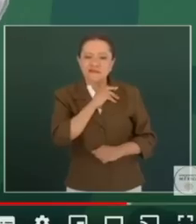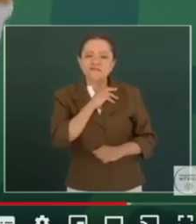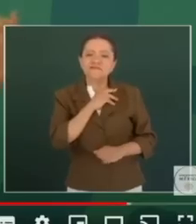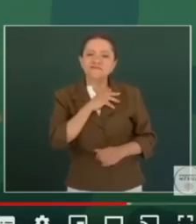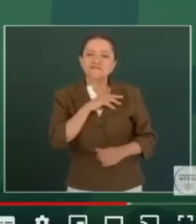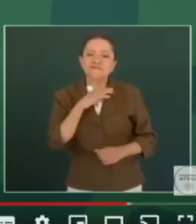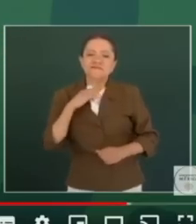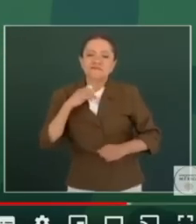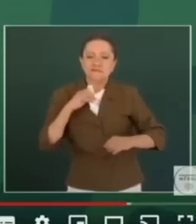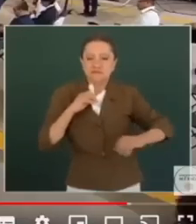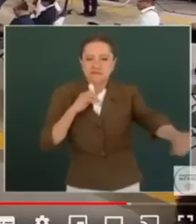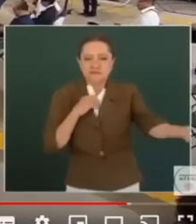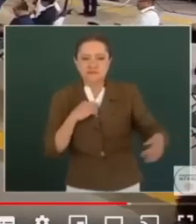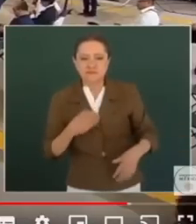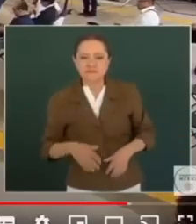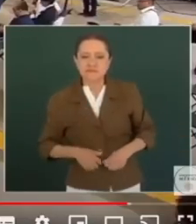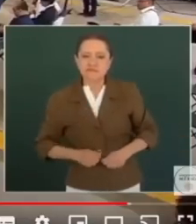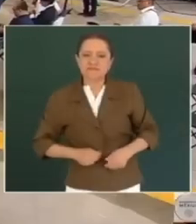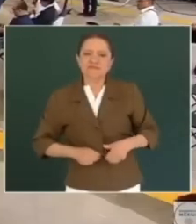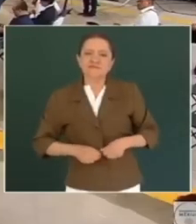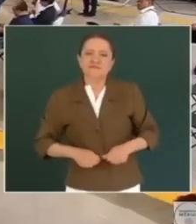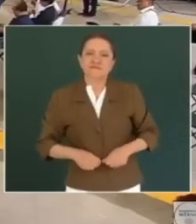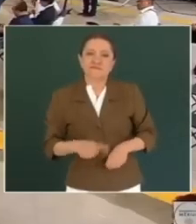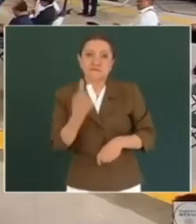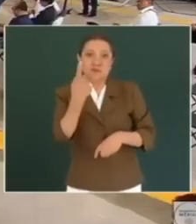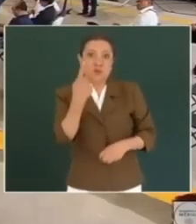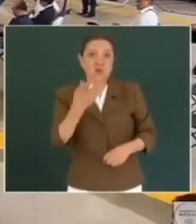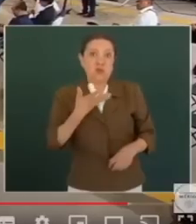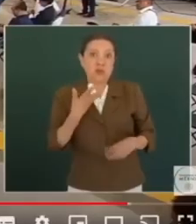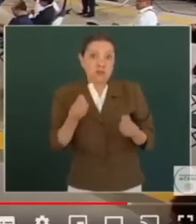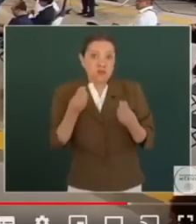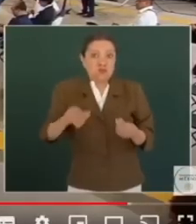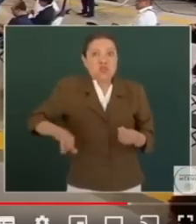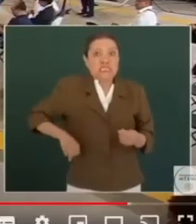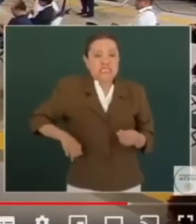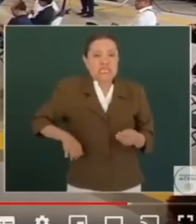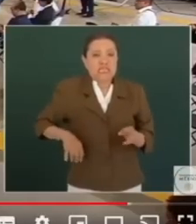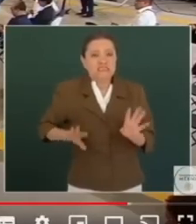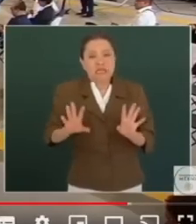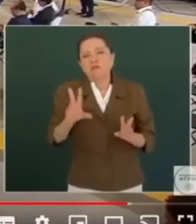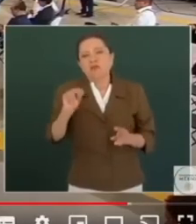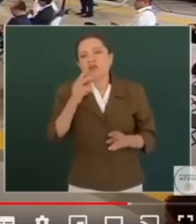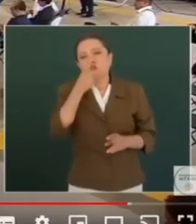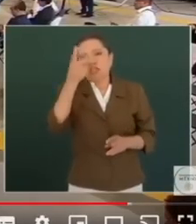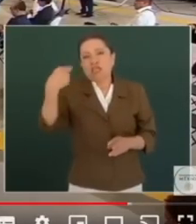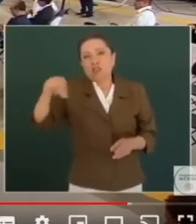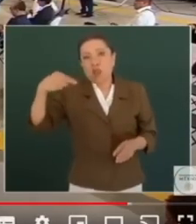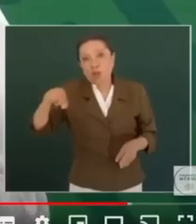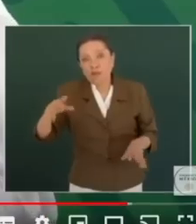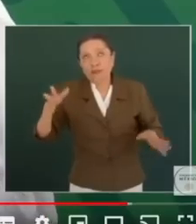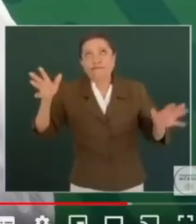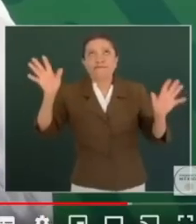tenía pues mucho interés, tampoco lo voy a mencionar porque